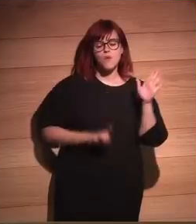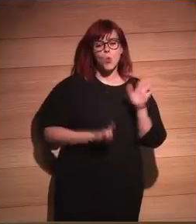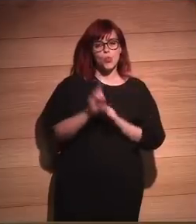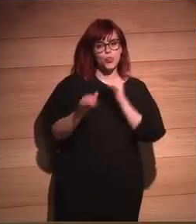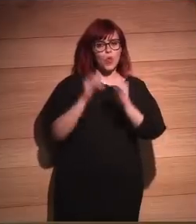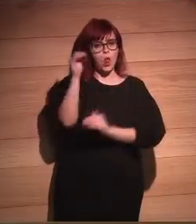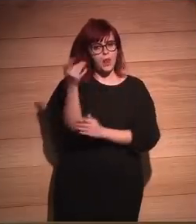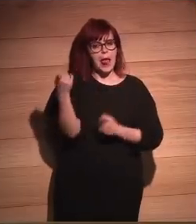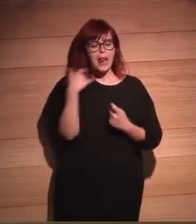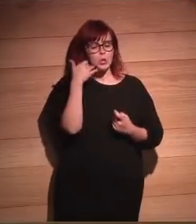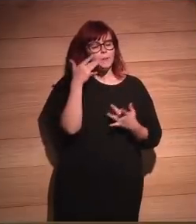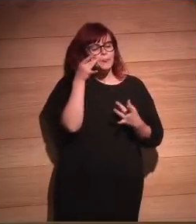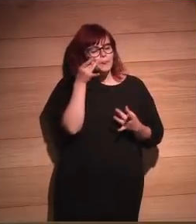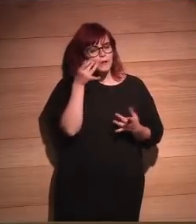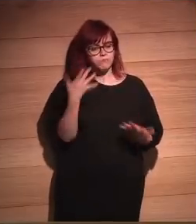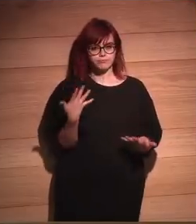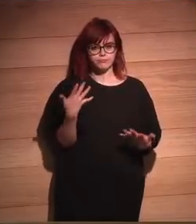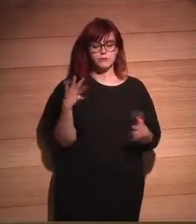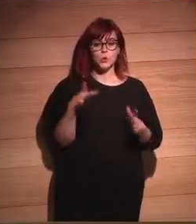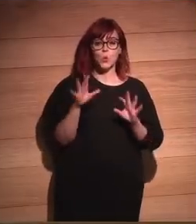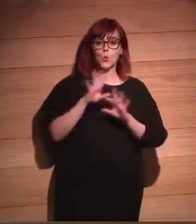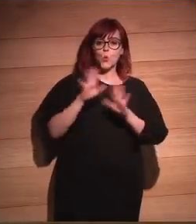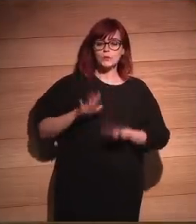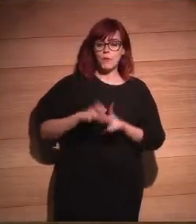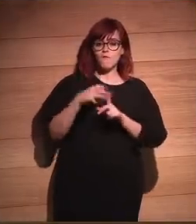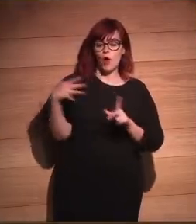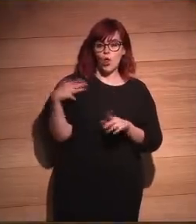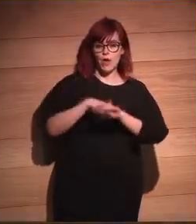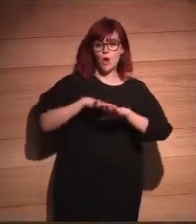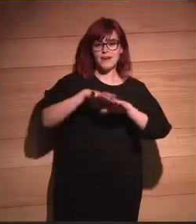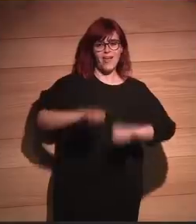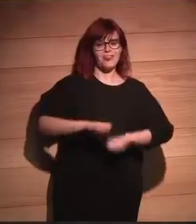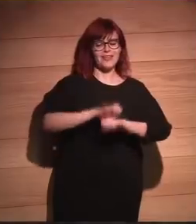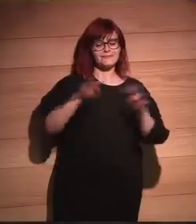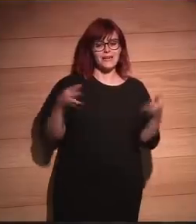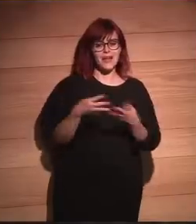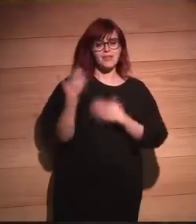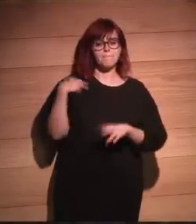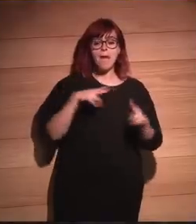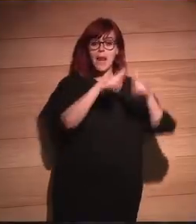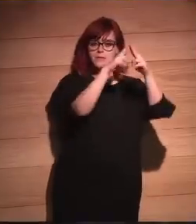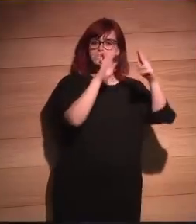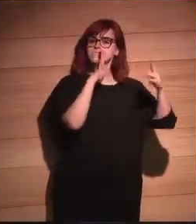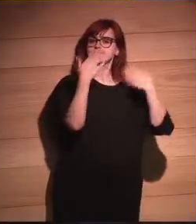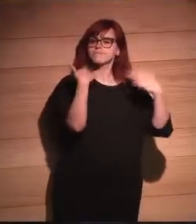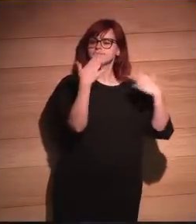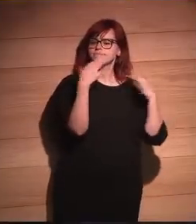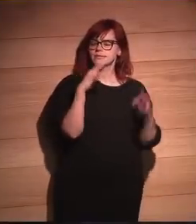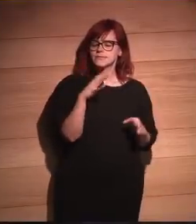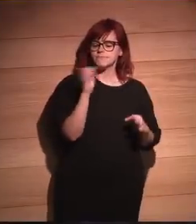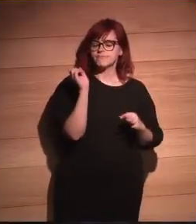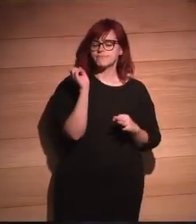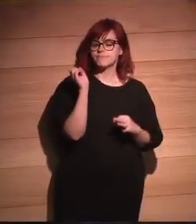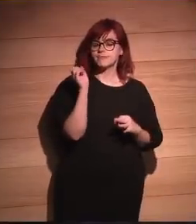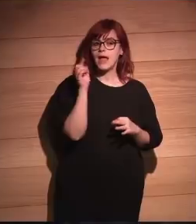evolucionarlo a algo más tangible, ¿no? Y eso se vio en el último Foro de Gobernanza de Internet en París, con